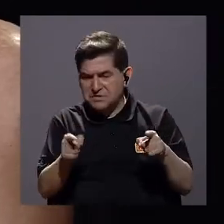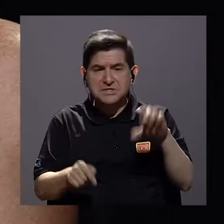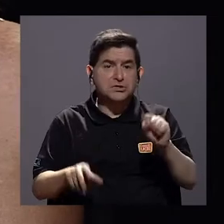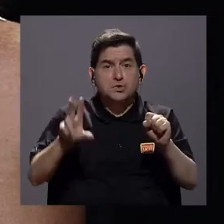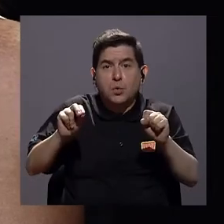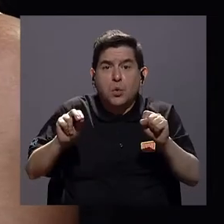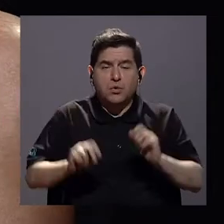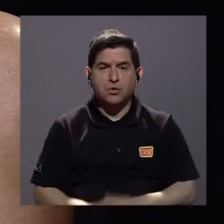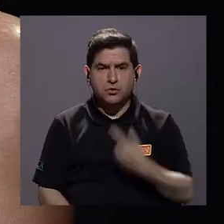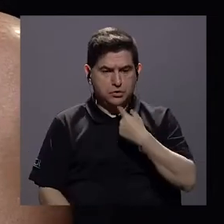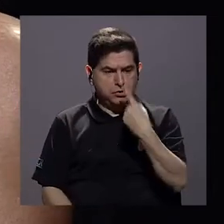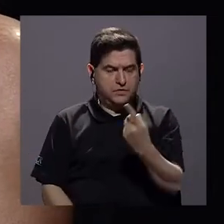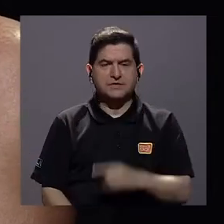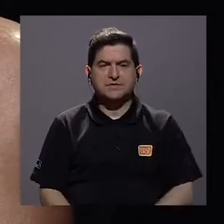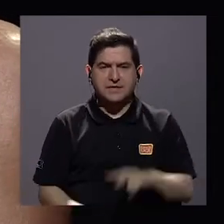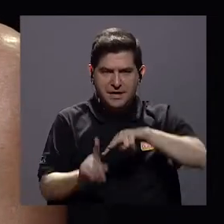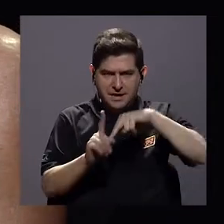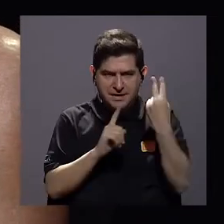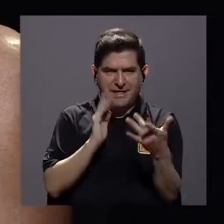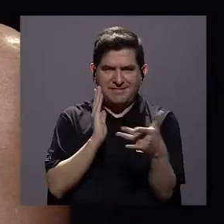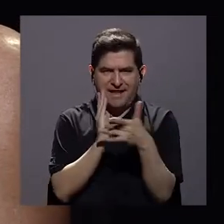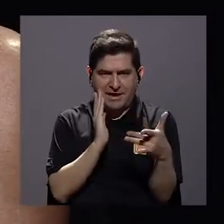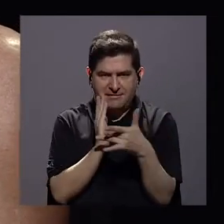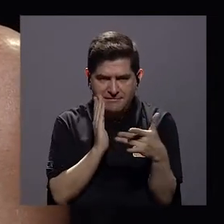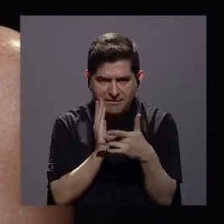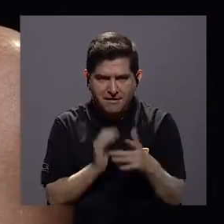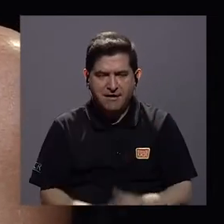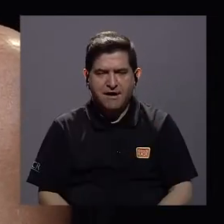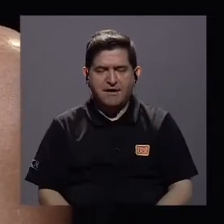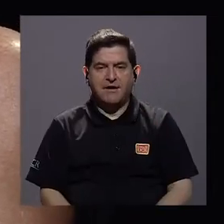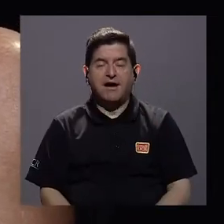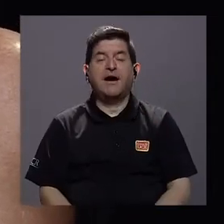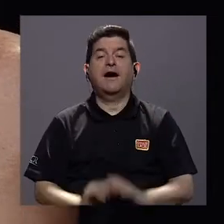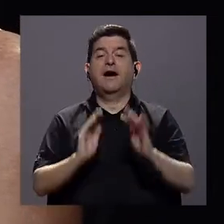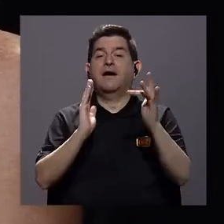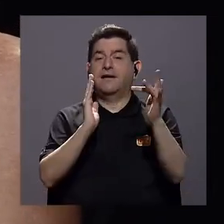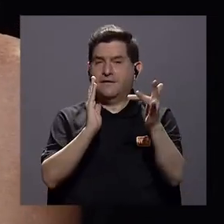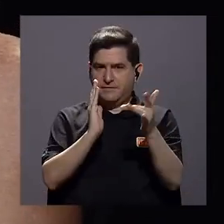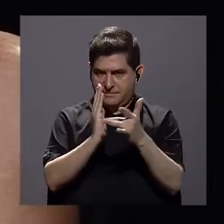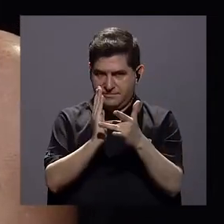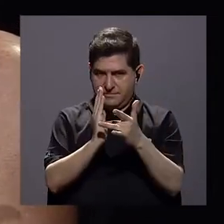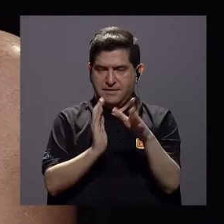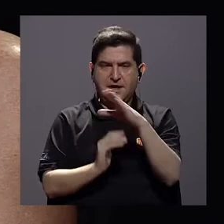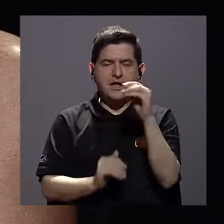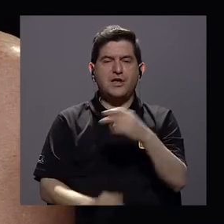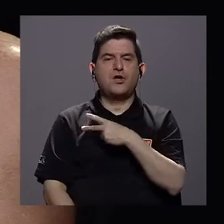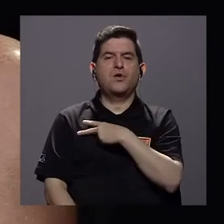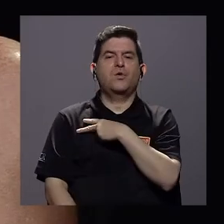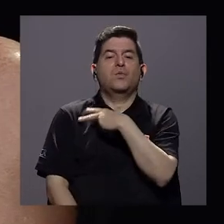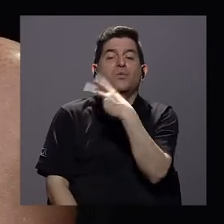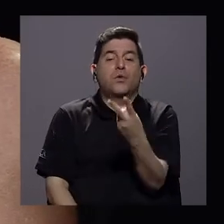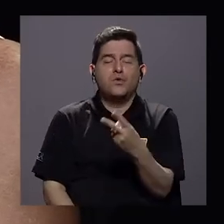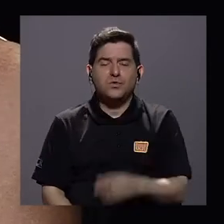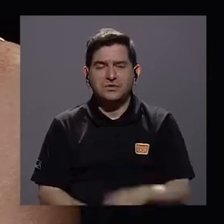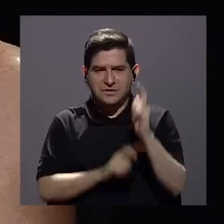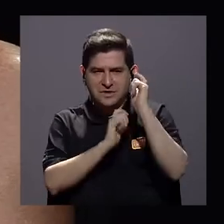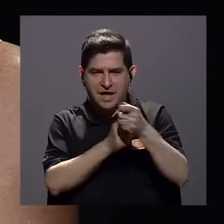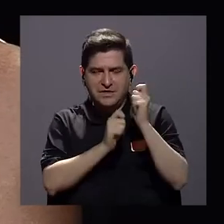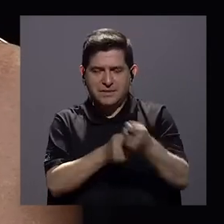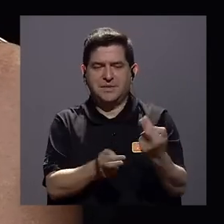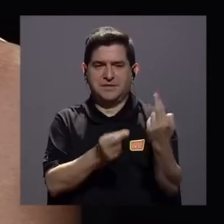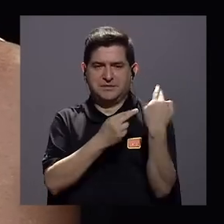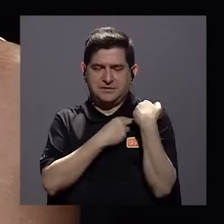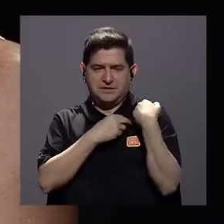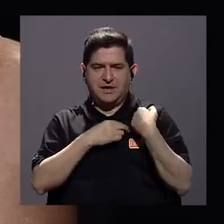que sí le puedo decir es que desde una perspectiva técnica, la tecnología y la, digamos, voluntariedad de hacer pesca responsable